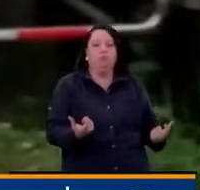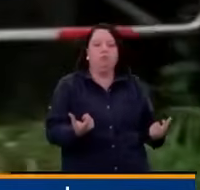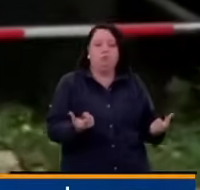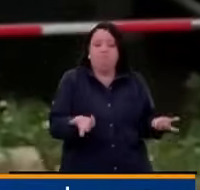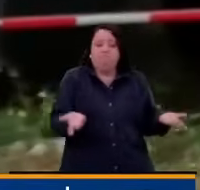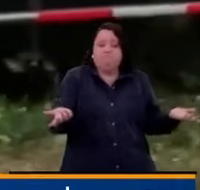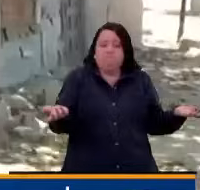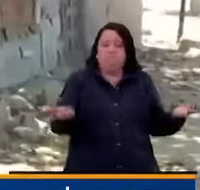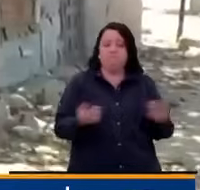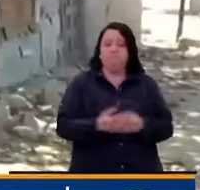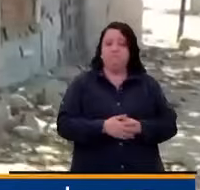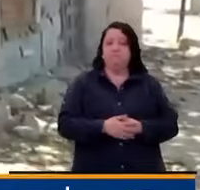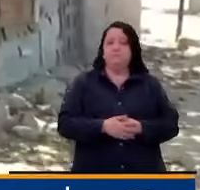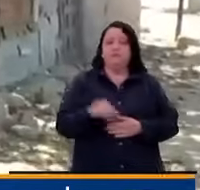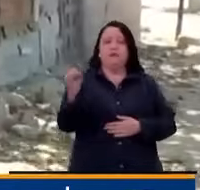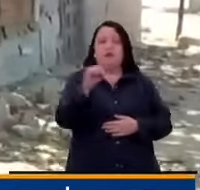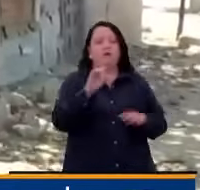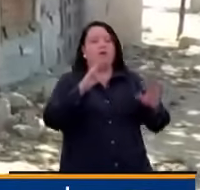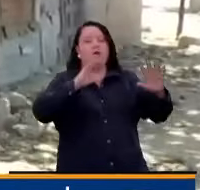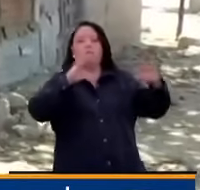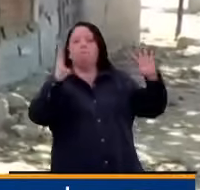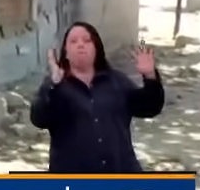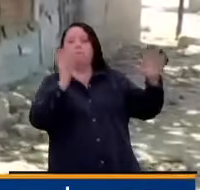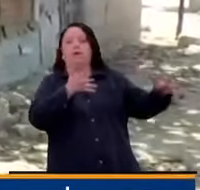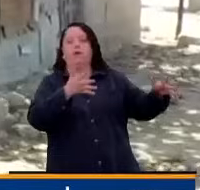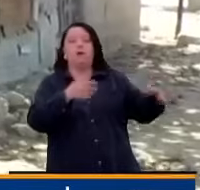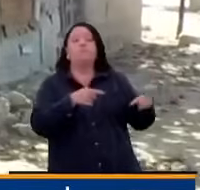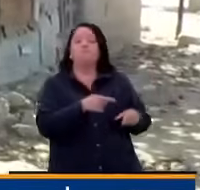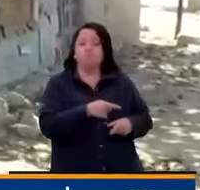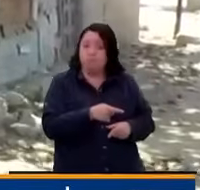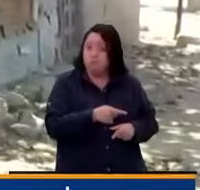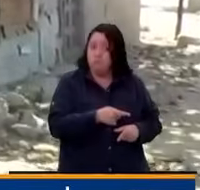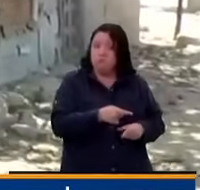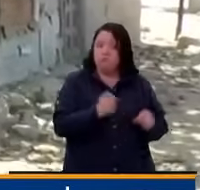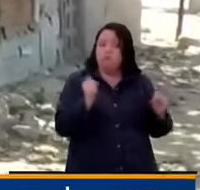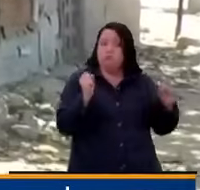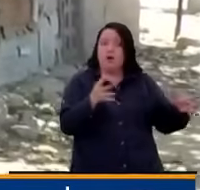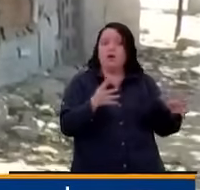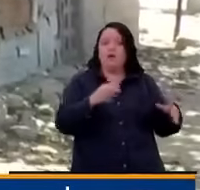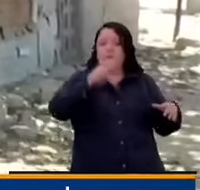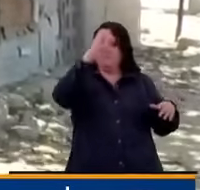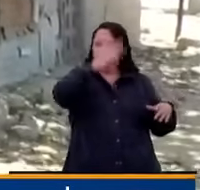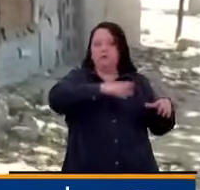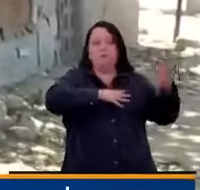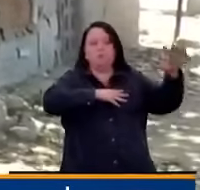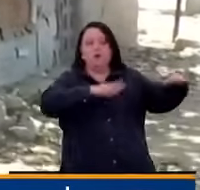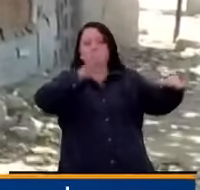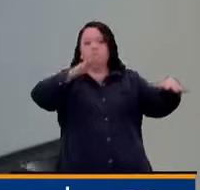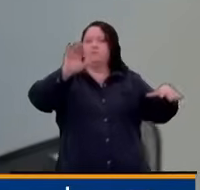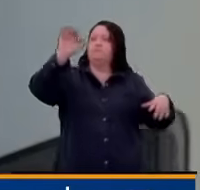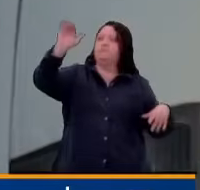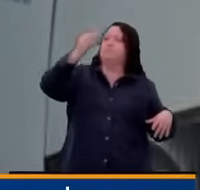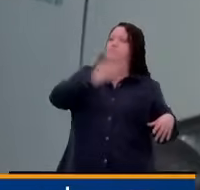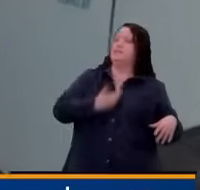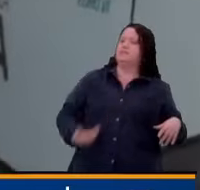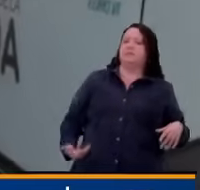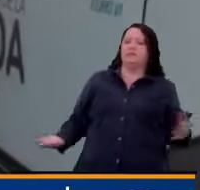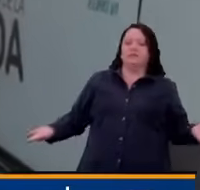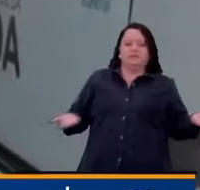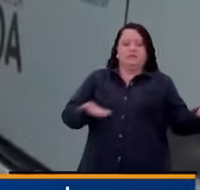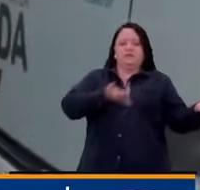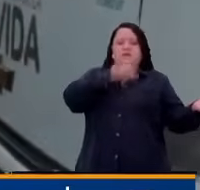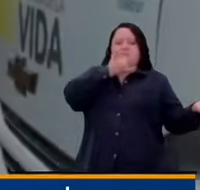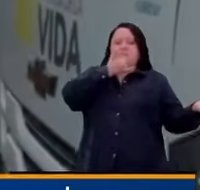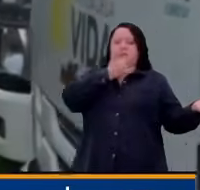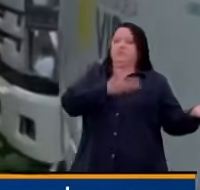Vemos unos carros en estado de abandono, allí tirado quizá en los batallones. Señor presidente, ¿qué pasa con este